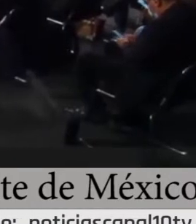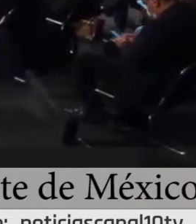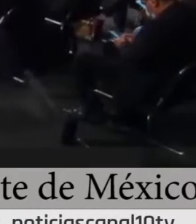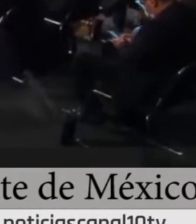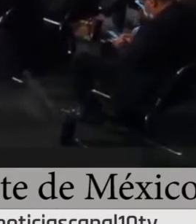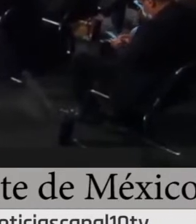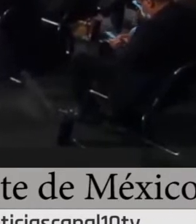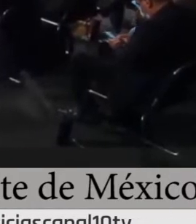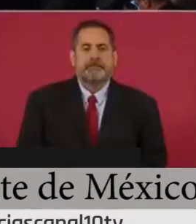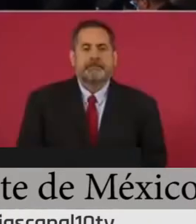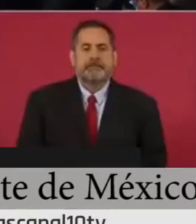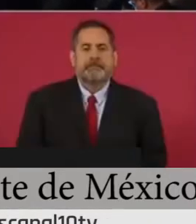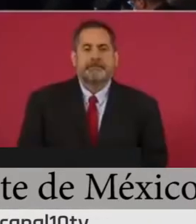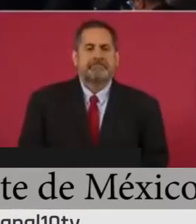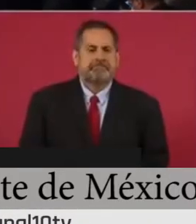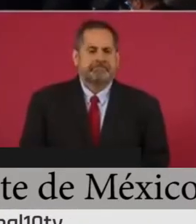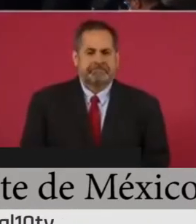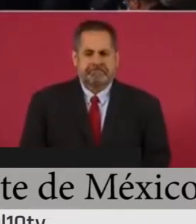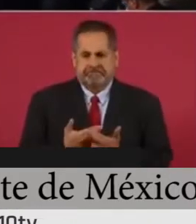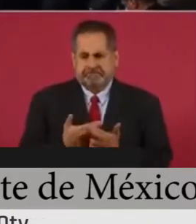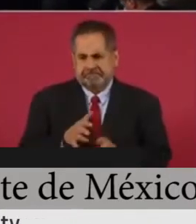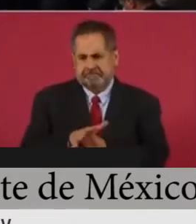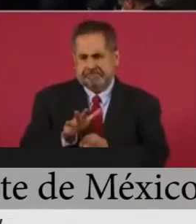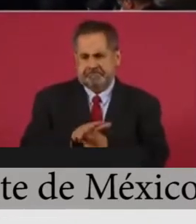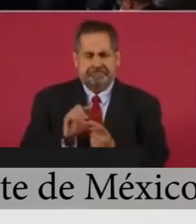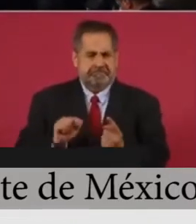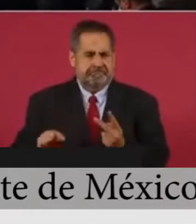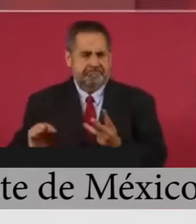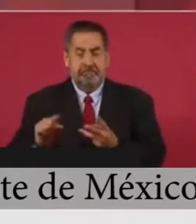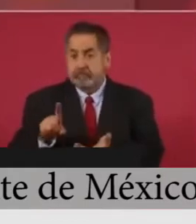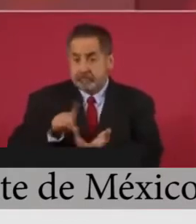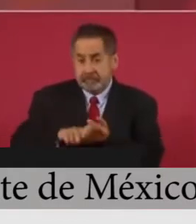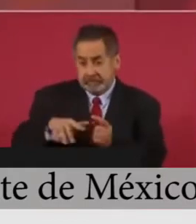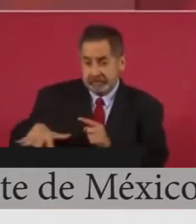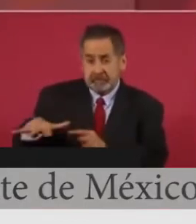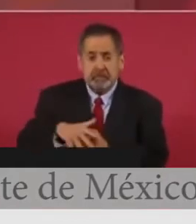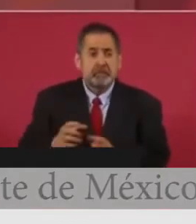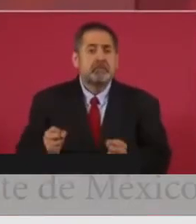la riqueza. Viven del turismo